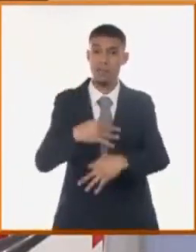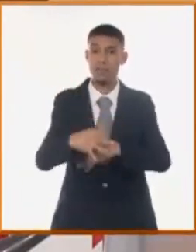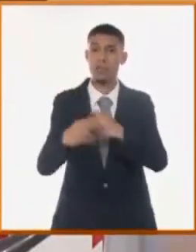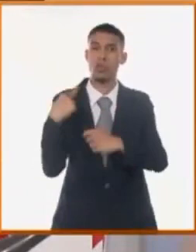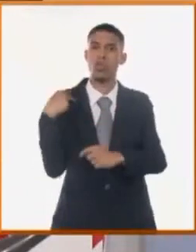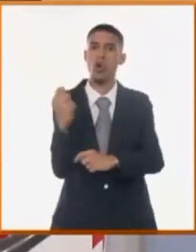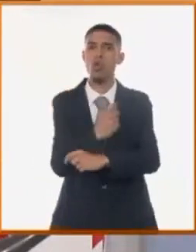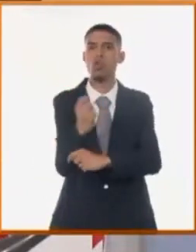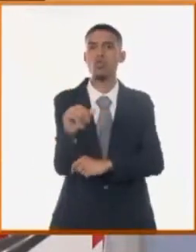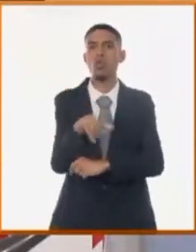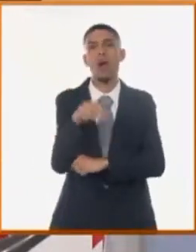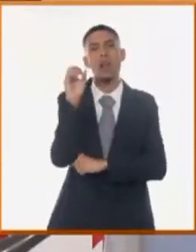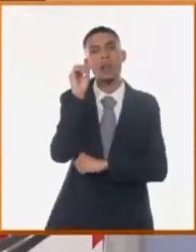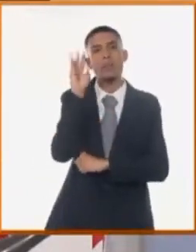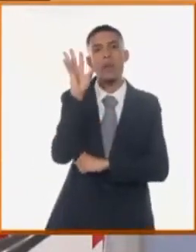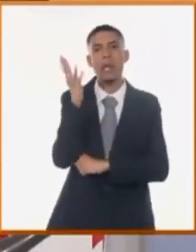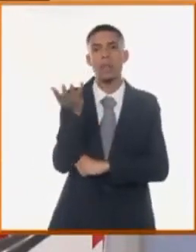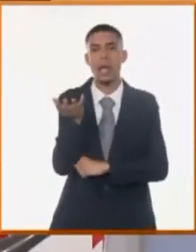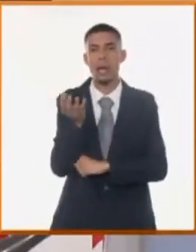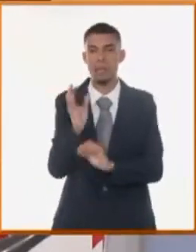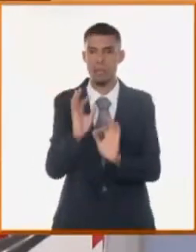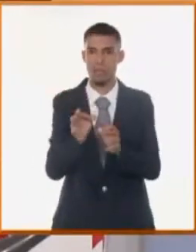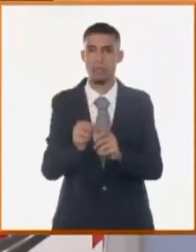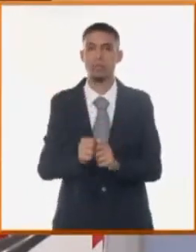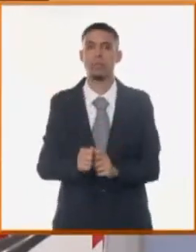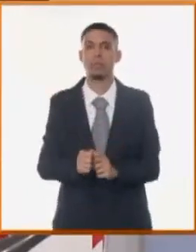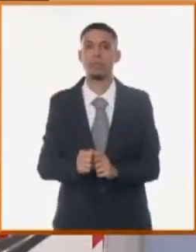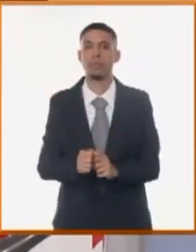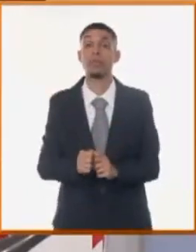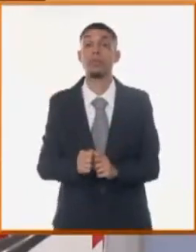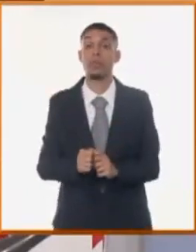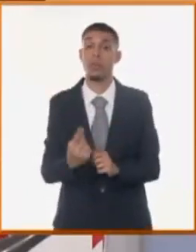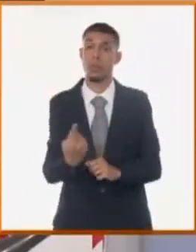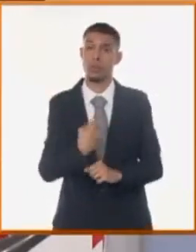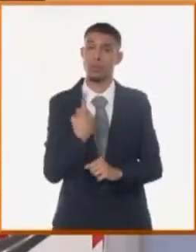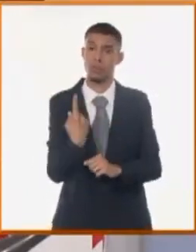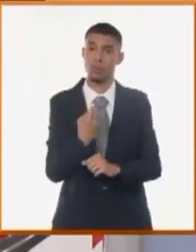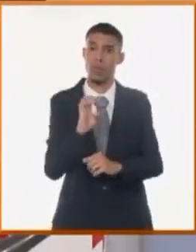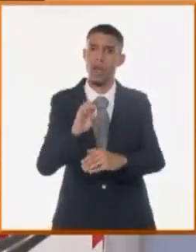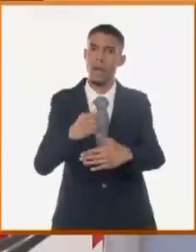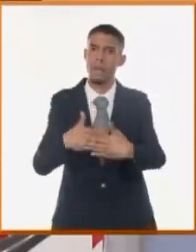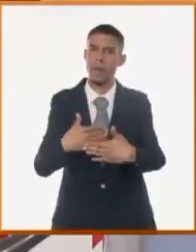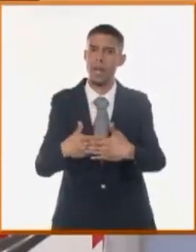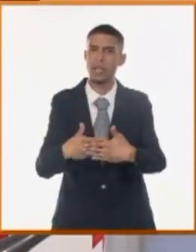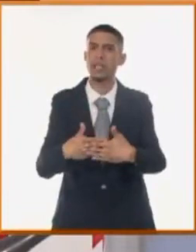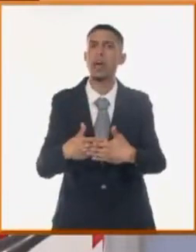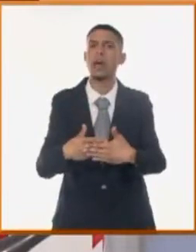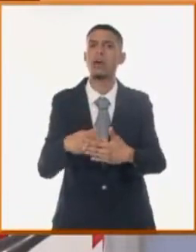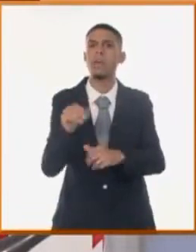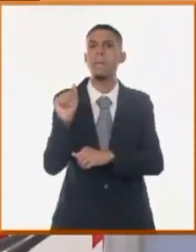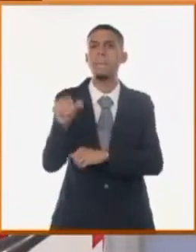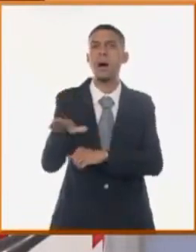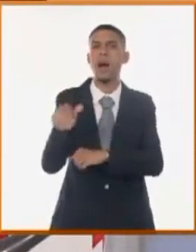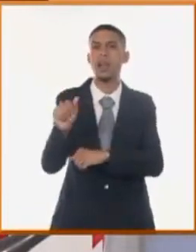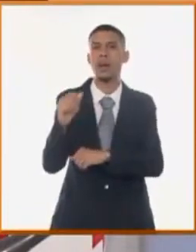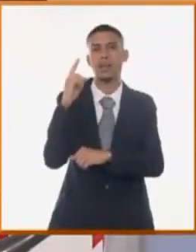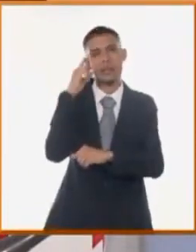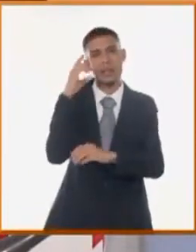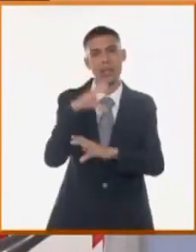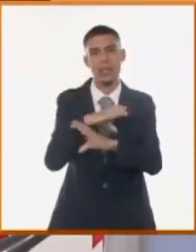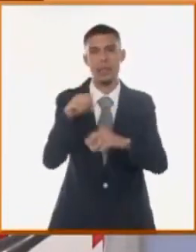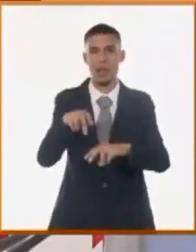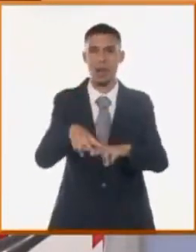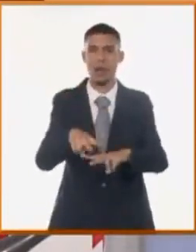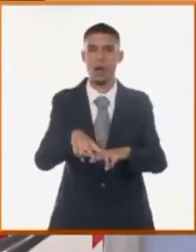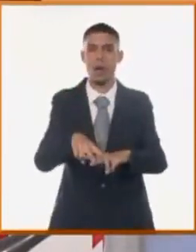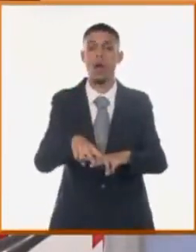Innova. Sin embargo, nuestra alianza, nuestras vías de colaboración con el Parque Científico Tecnológico de La Habana e